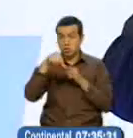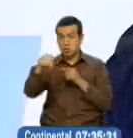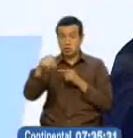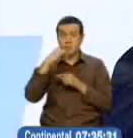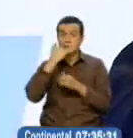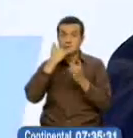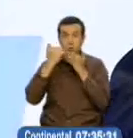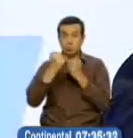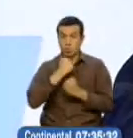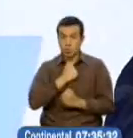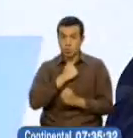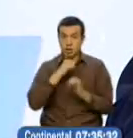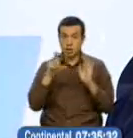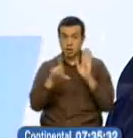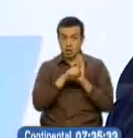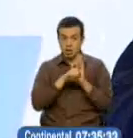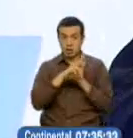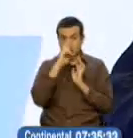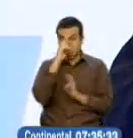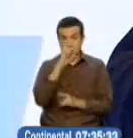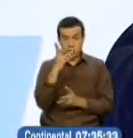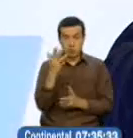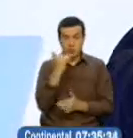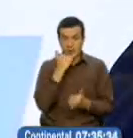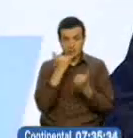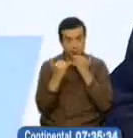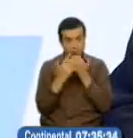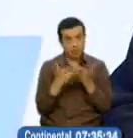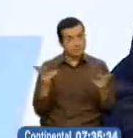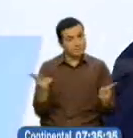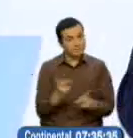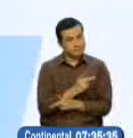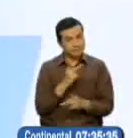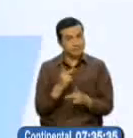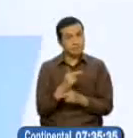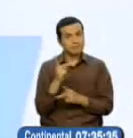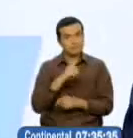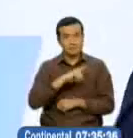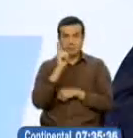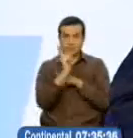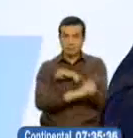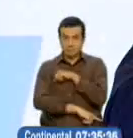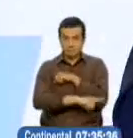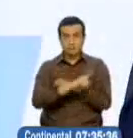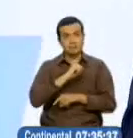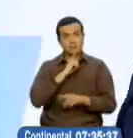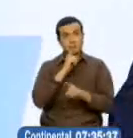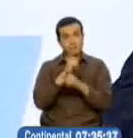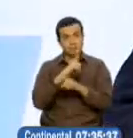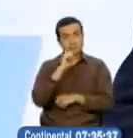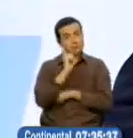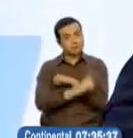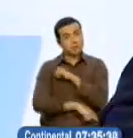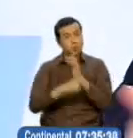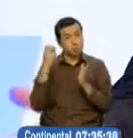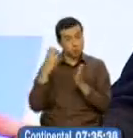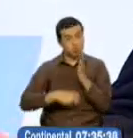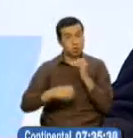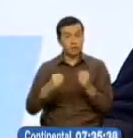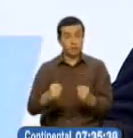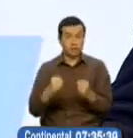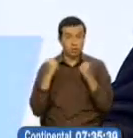violando su propia norma. Ahí hay una infracción grave que se sanciona gravemente, es decir, hay una multa la más fuerte.